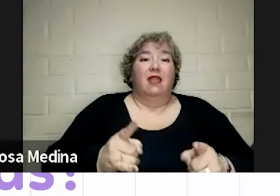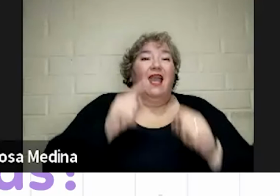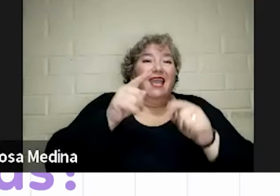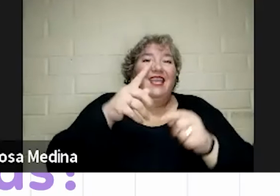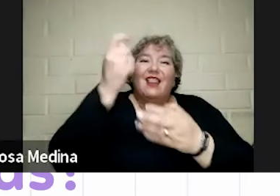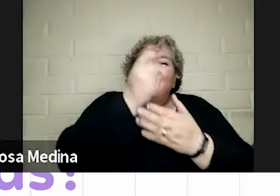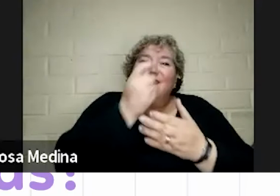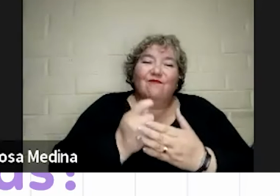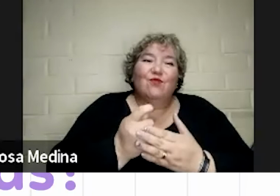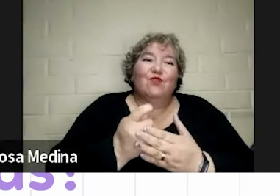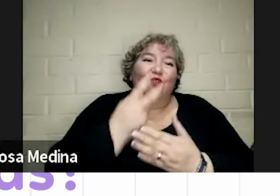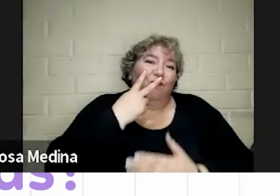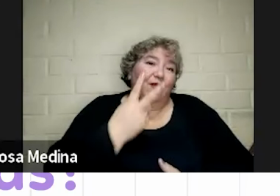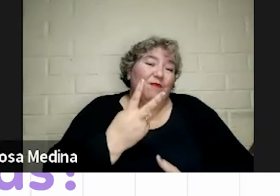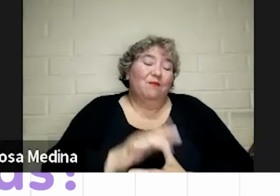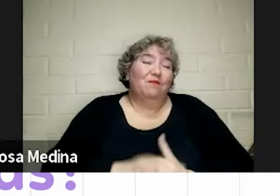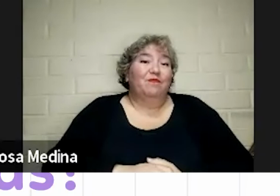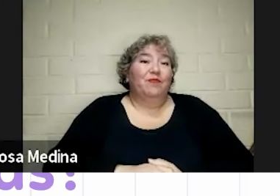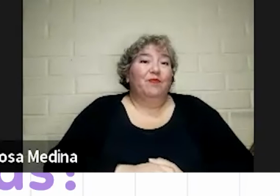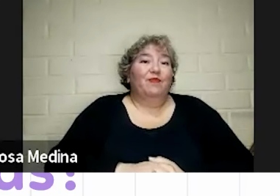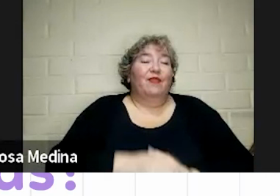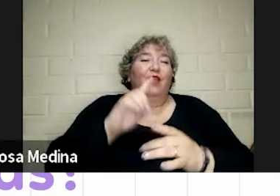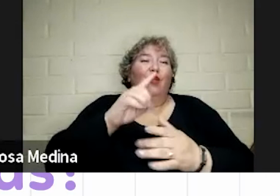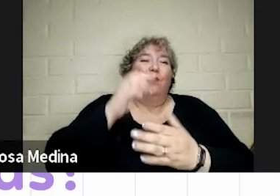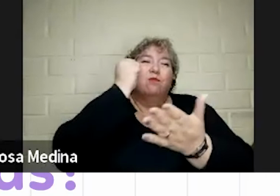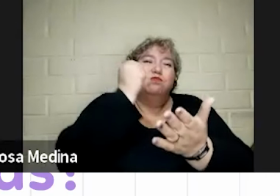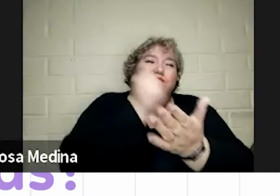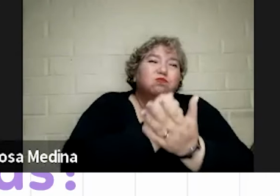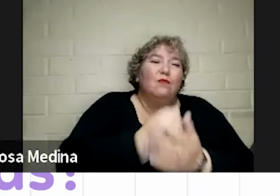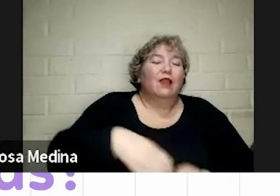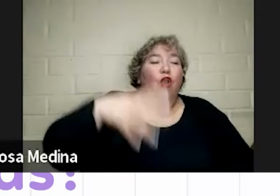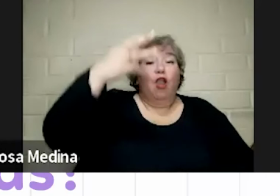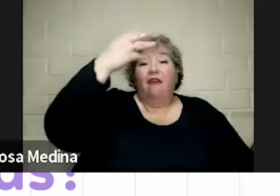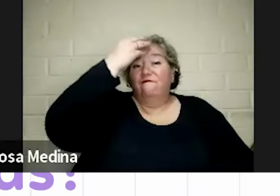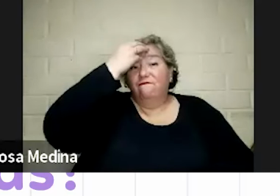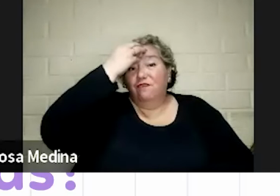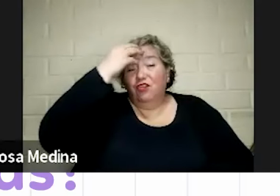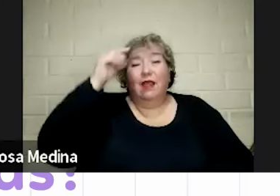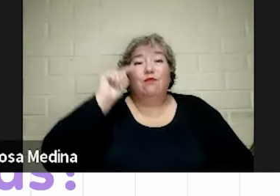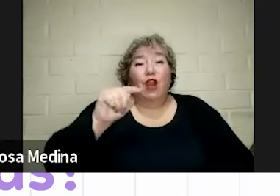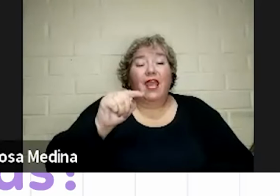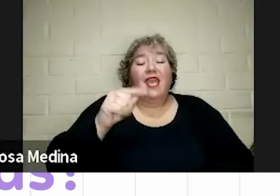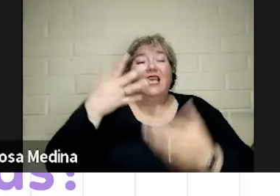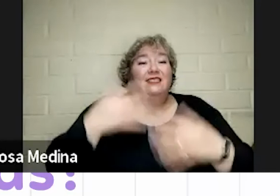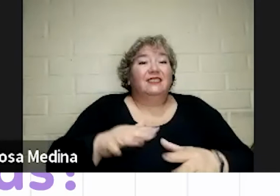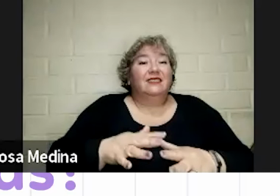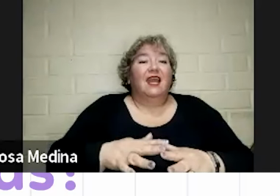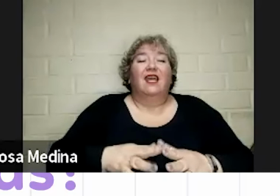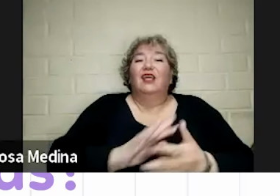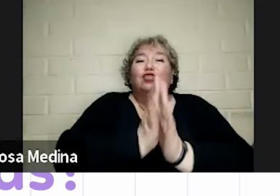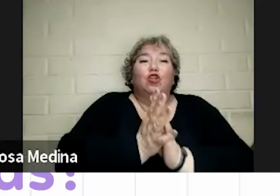está como marcado el lóbulo frontal, porque es ahí donde se encuentran como ubicadas las funciones